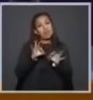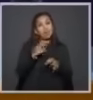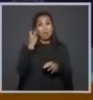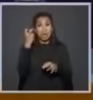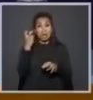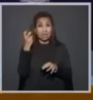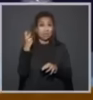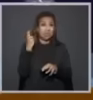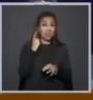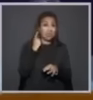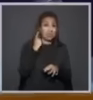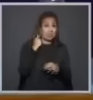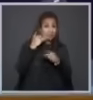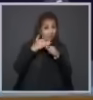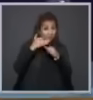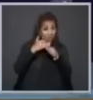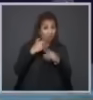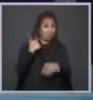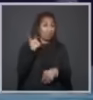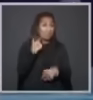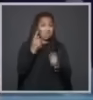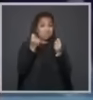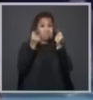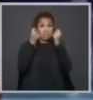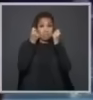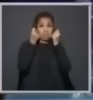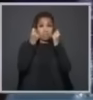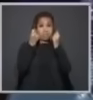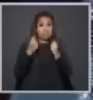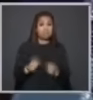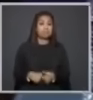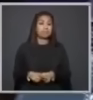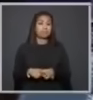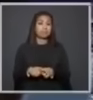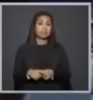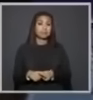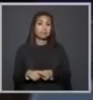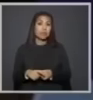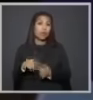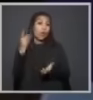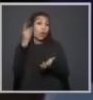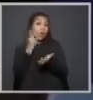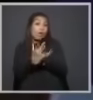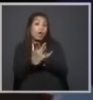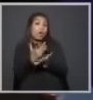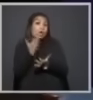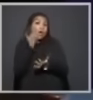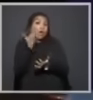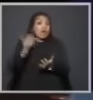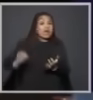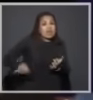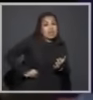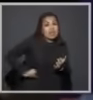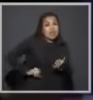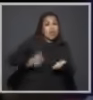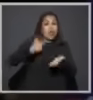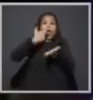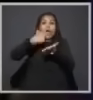importado. No han fomentado el desarrollo. Lo único que les ha importado es